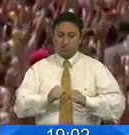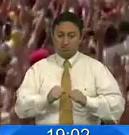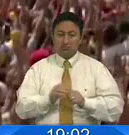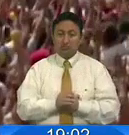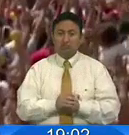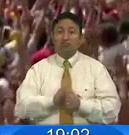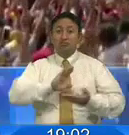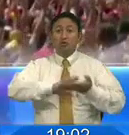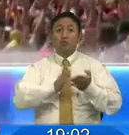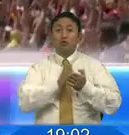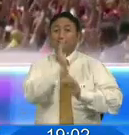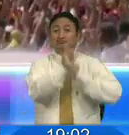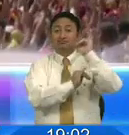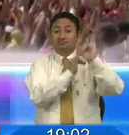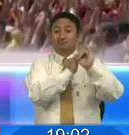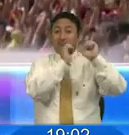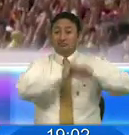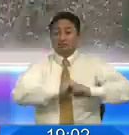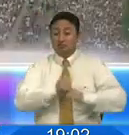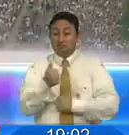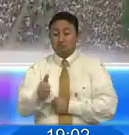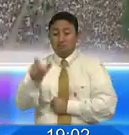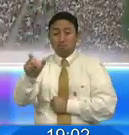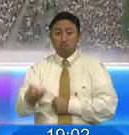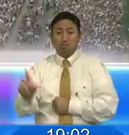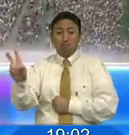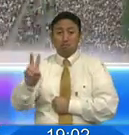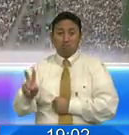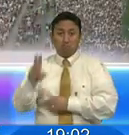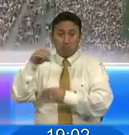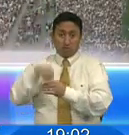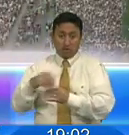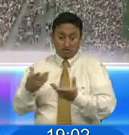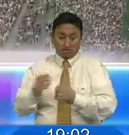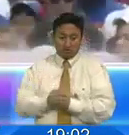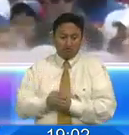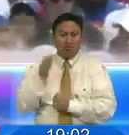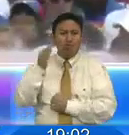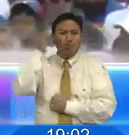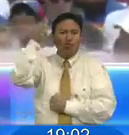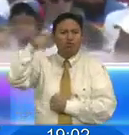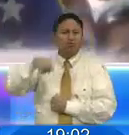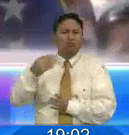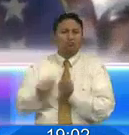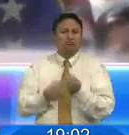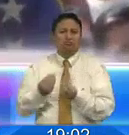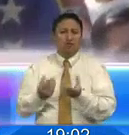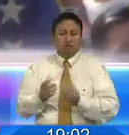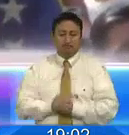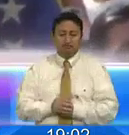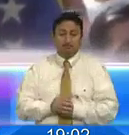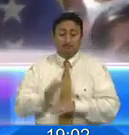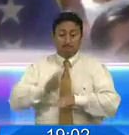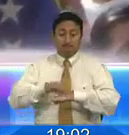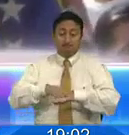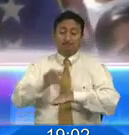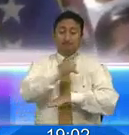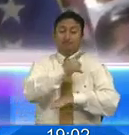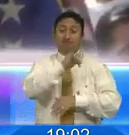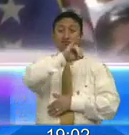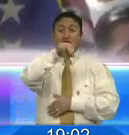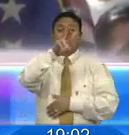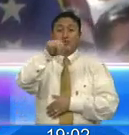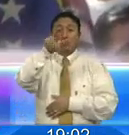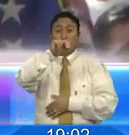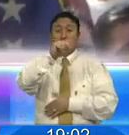para la comunidad internacional como para los mismos venezolanos para saber cuál sería el futuro de venezuela dada la proclamación de juan guaidó